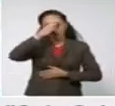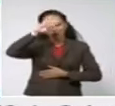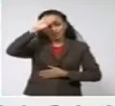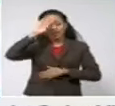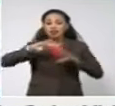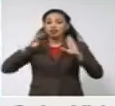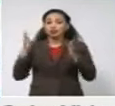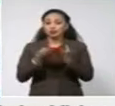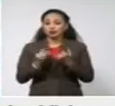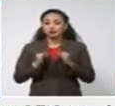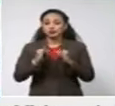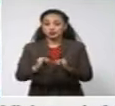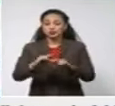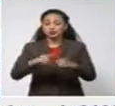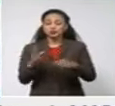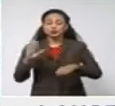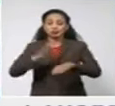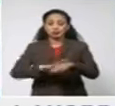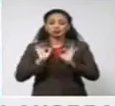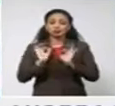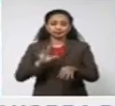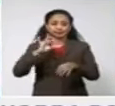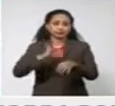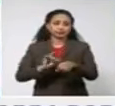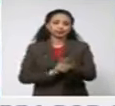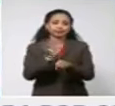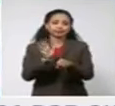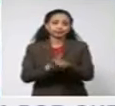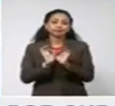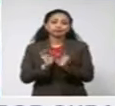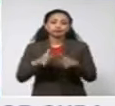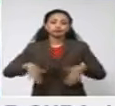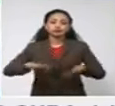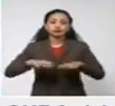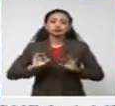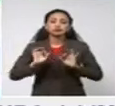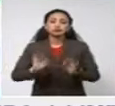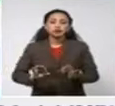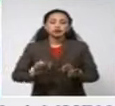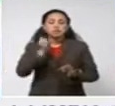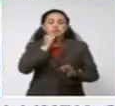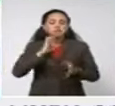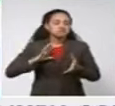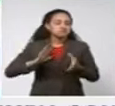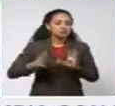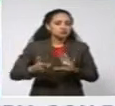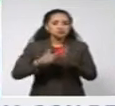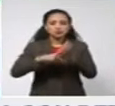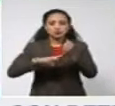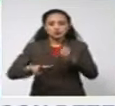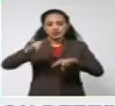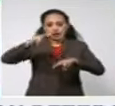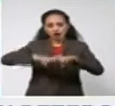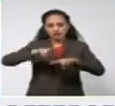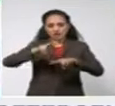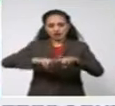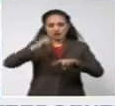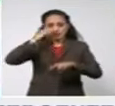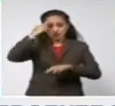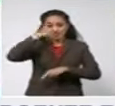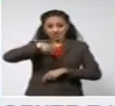debido al impacto de la COVID-19. Precisamente esta situación se torna mucho más compleja en las provincias de La Habana y Ciego de Ávila,